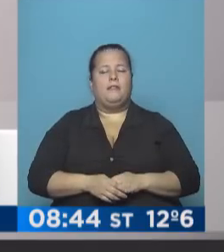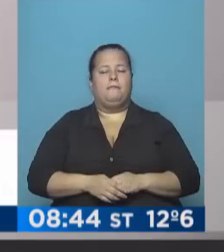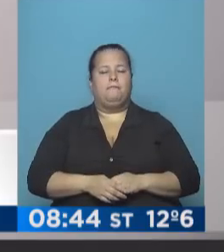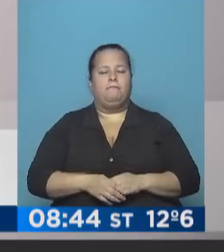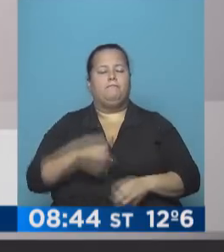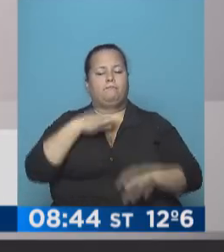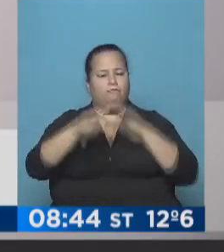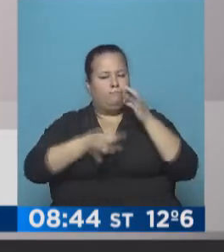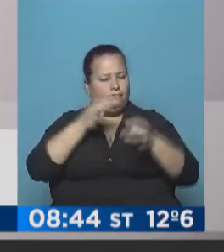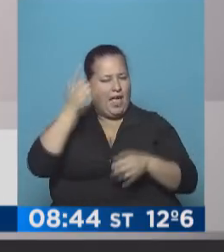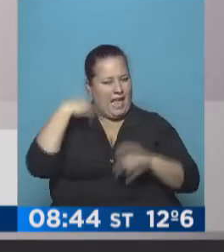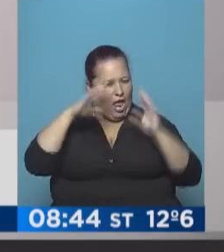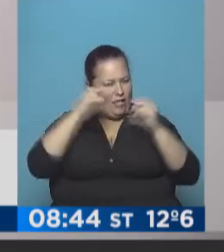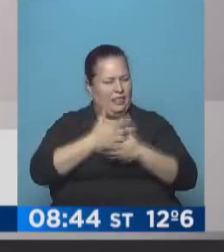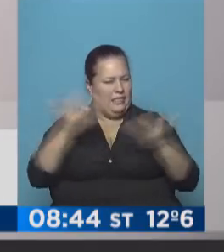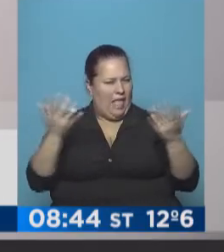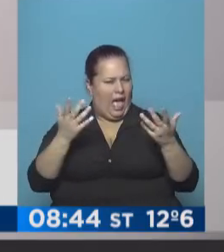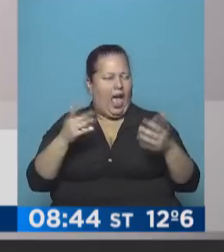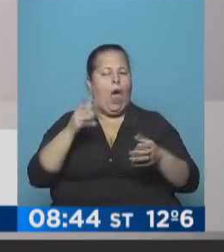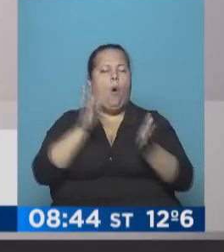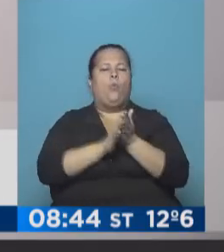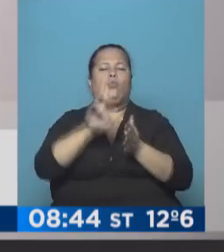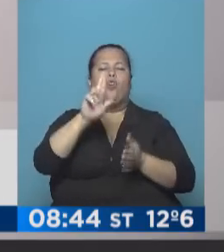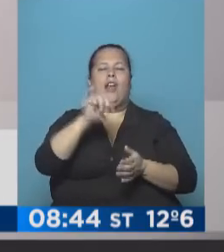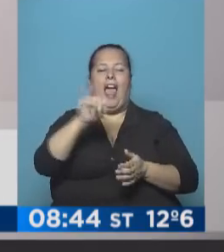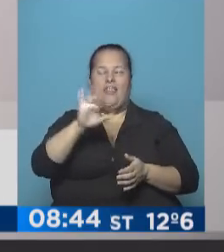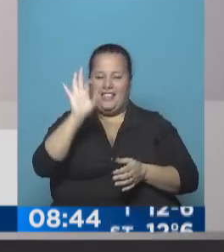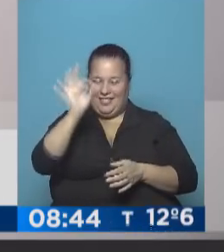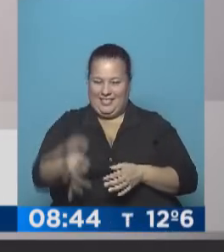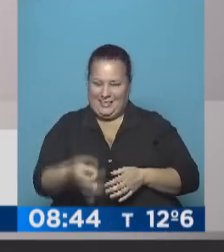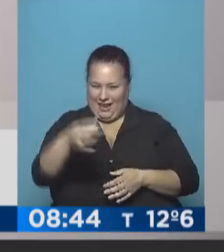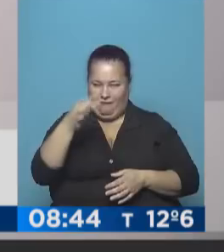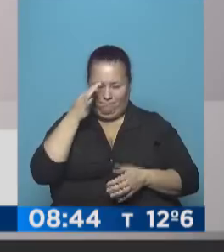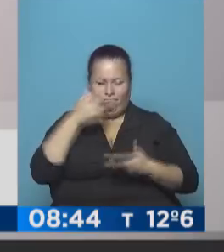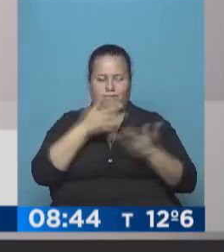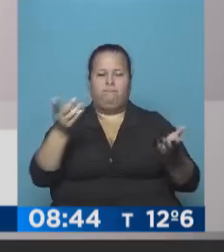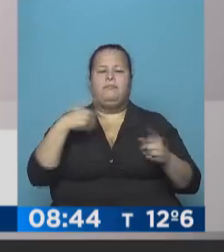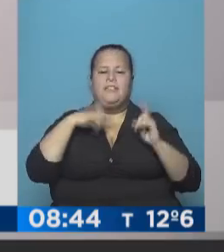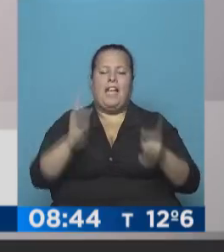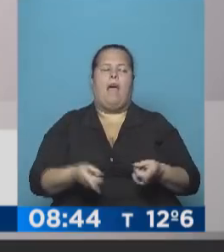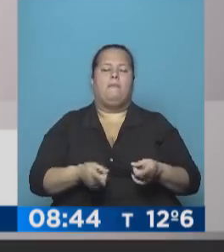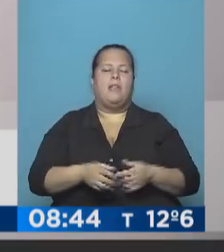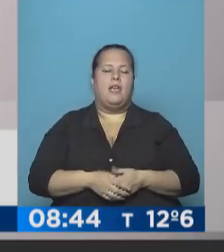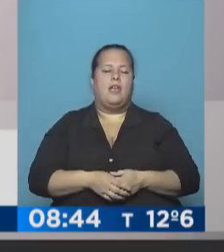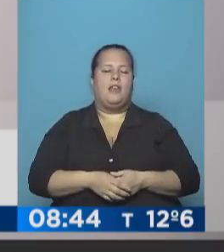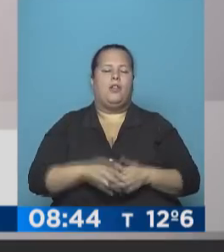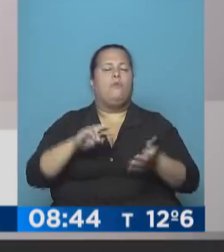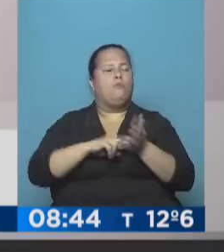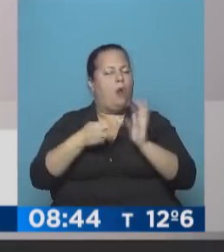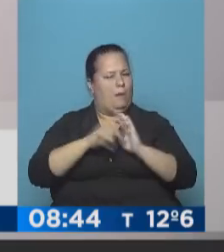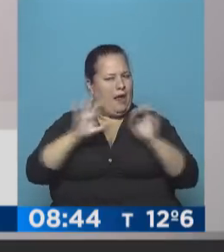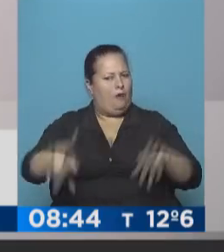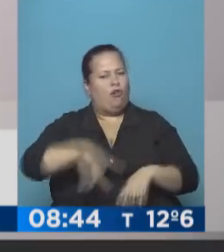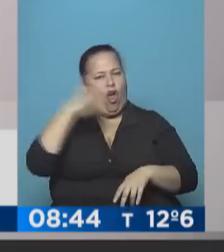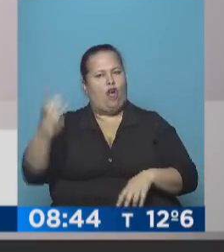lo charlábamos anoche muy tarde con Florencio Randazzo, ustedes lo saben porque lo han vivido públicamente, tuvimos también, sí, problemas serios con otro